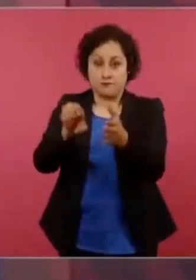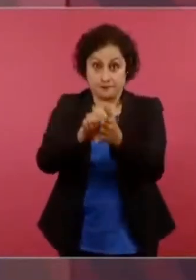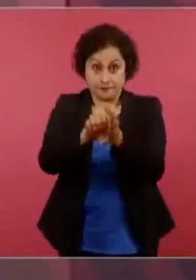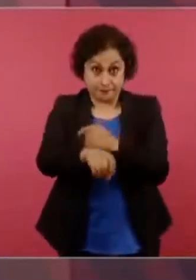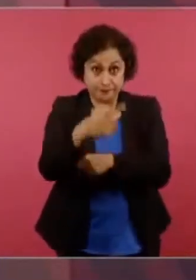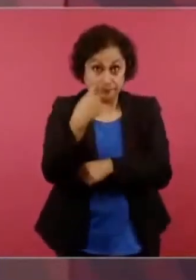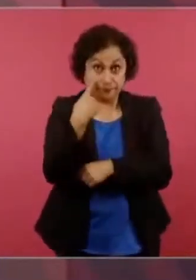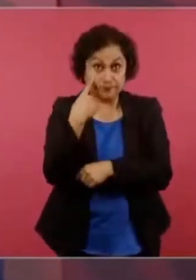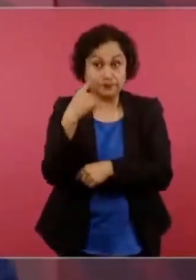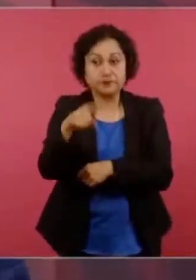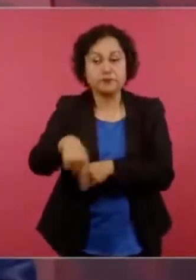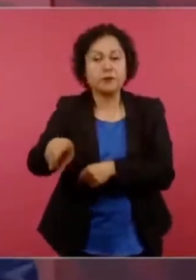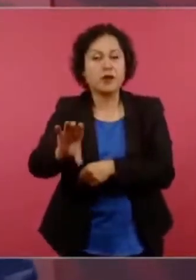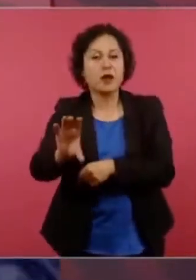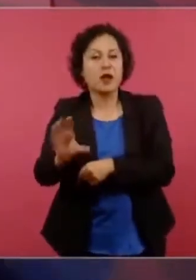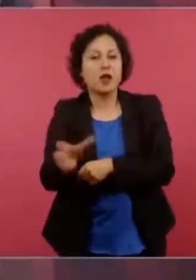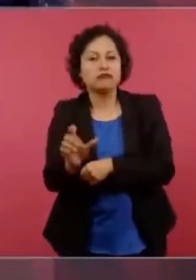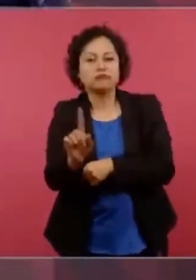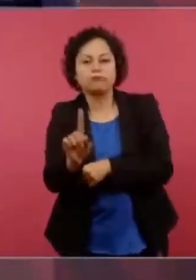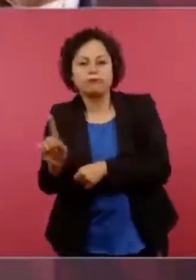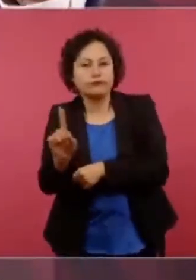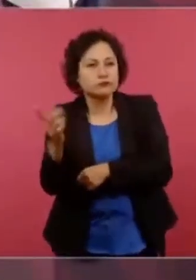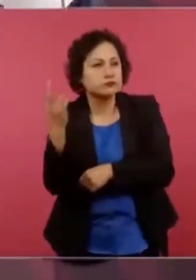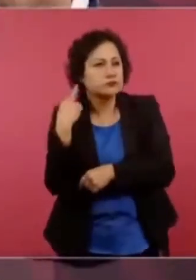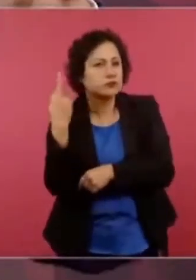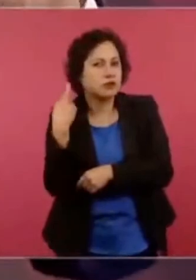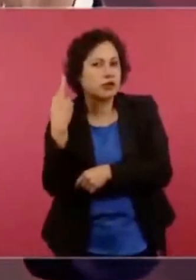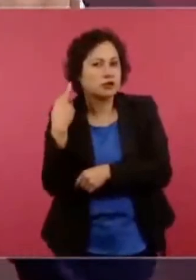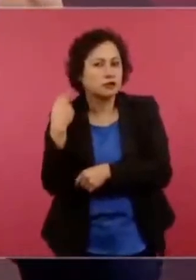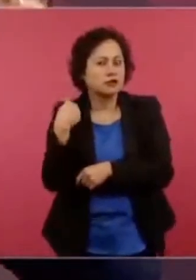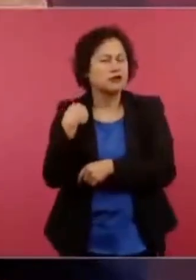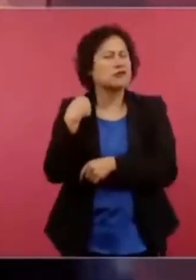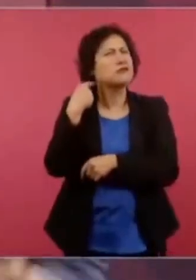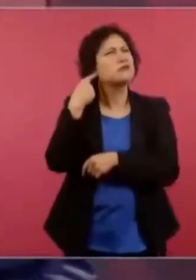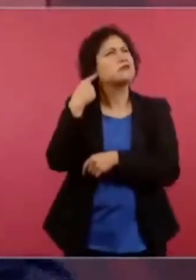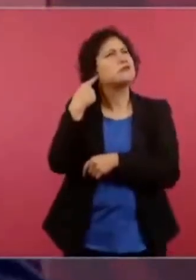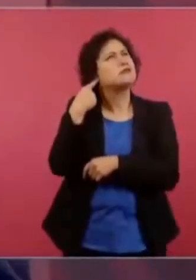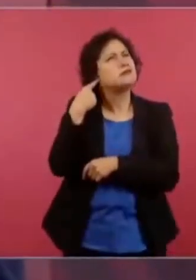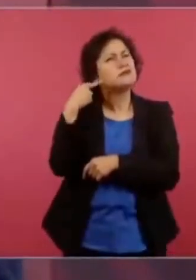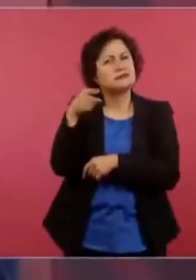mujeres y hombres, cómo gritan,